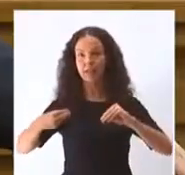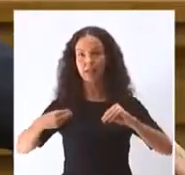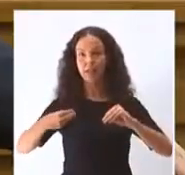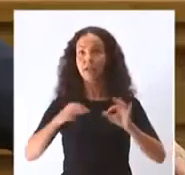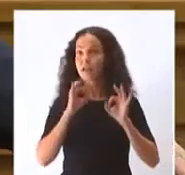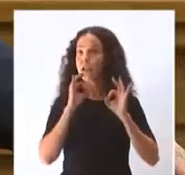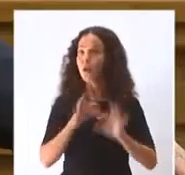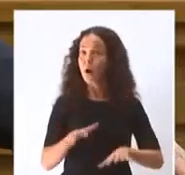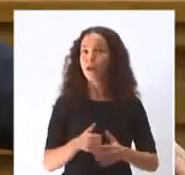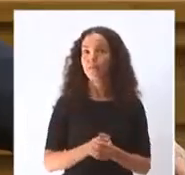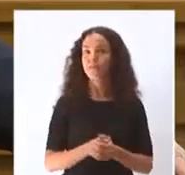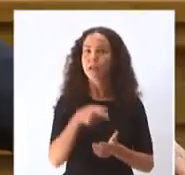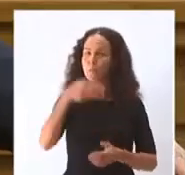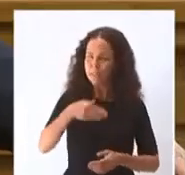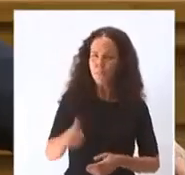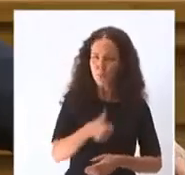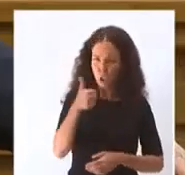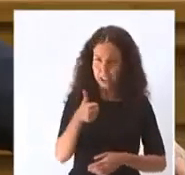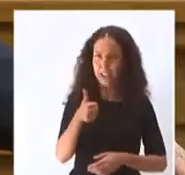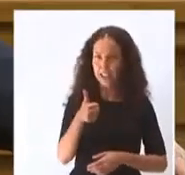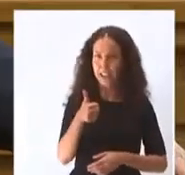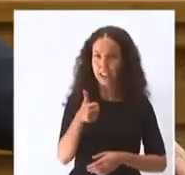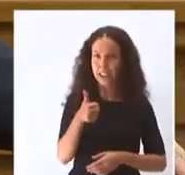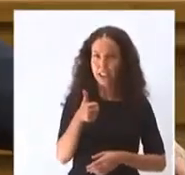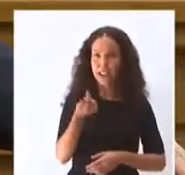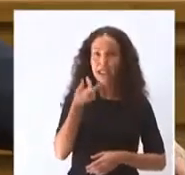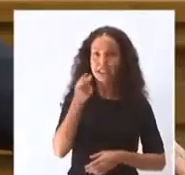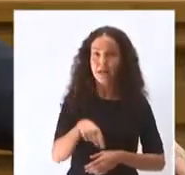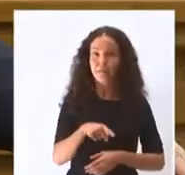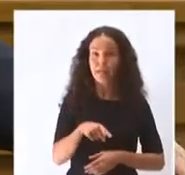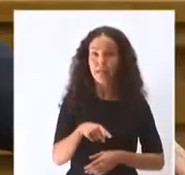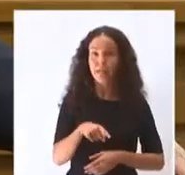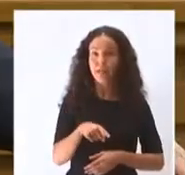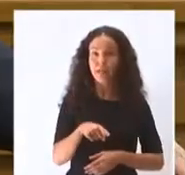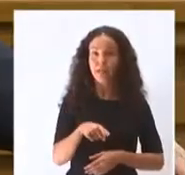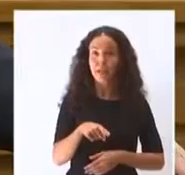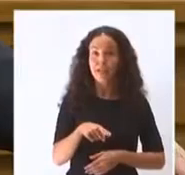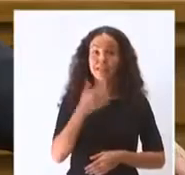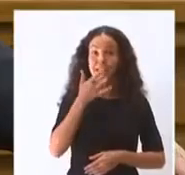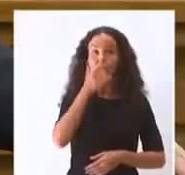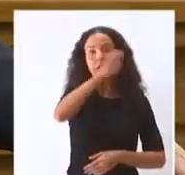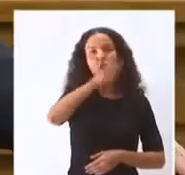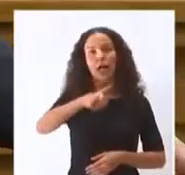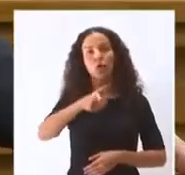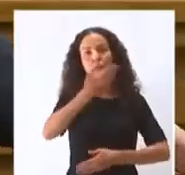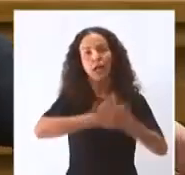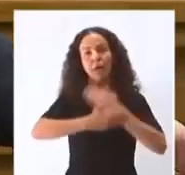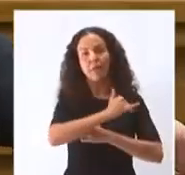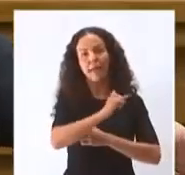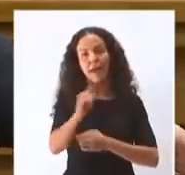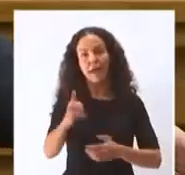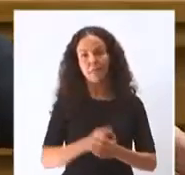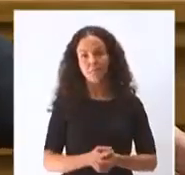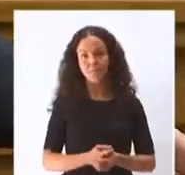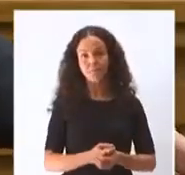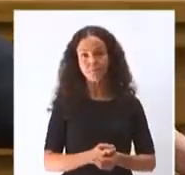y seguramente en estos más importantes todavía en las unidades convivenciales para las personas con discapacidad en los sitios donde hay esa